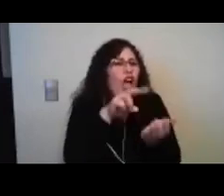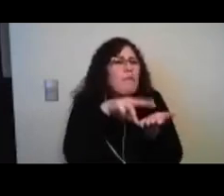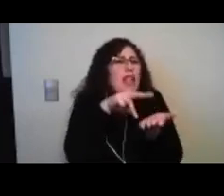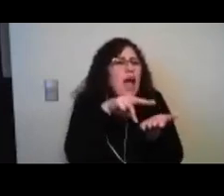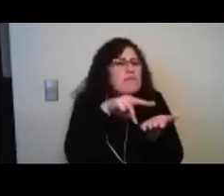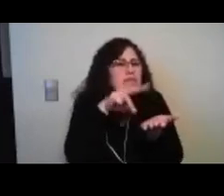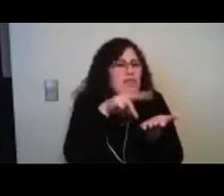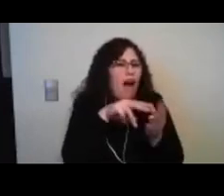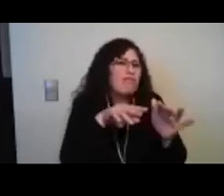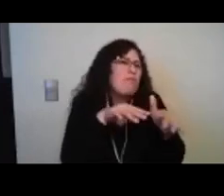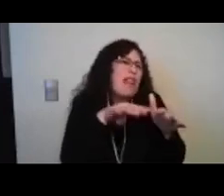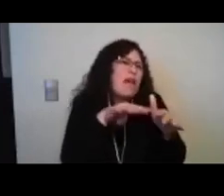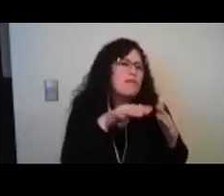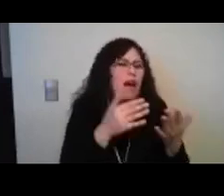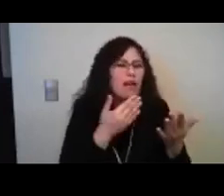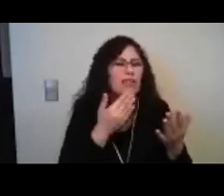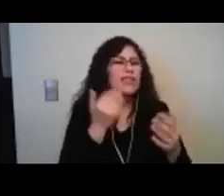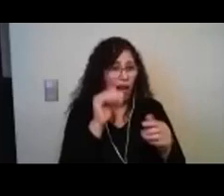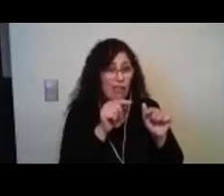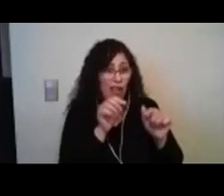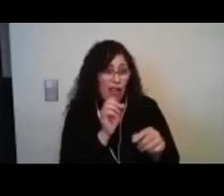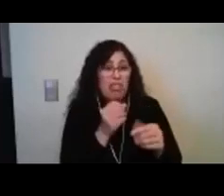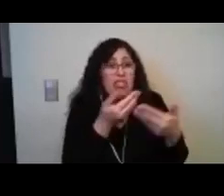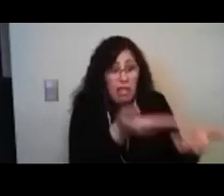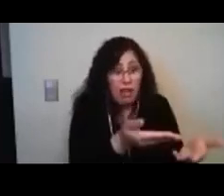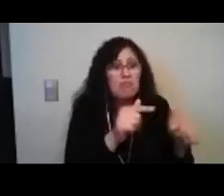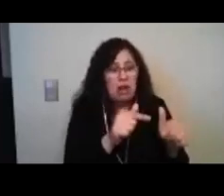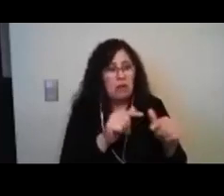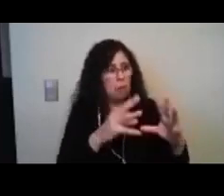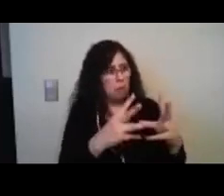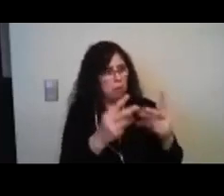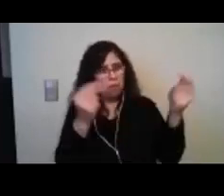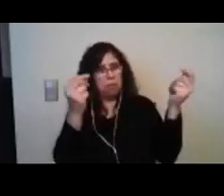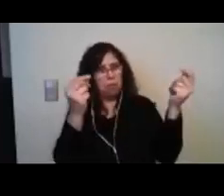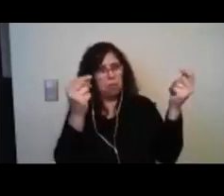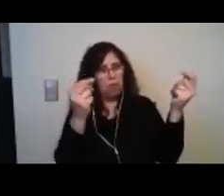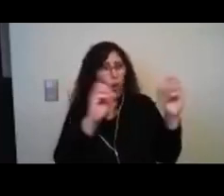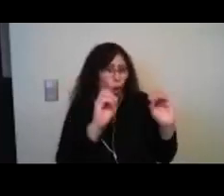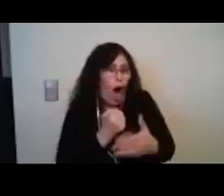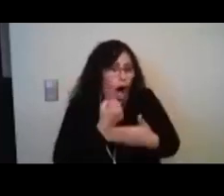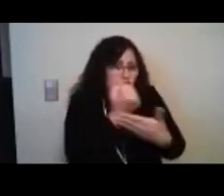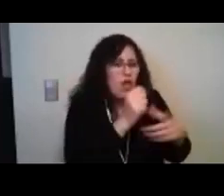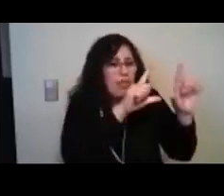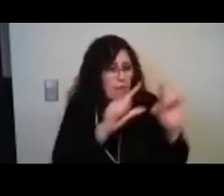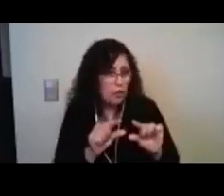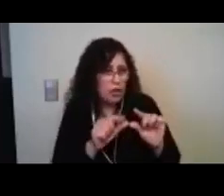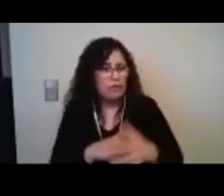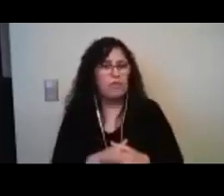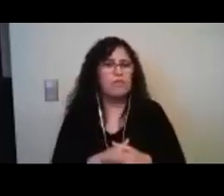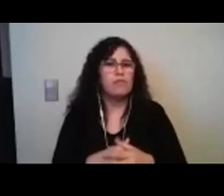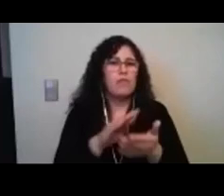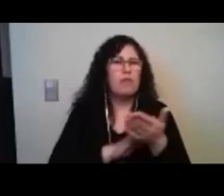hora de que se le administra este fármaco a su niño, ¿ya? Especialmente en cuadros que son epilepsia refractaria, síndrome de